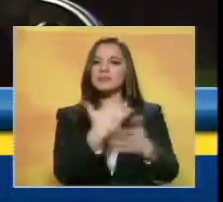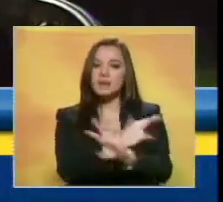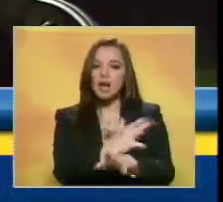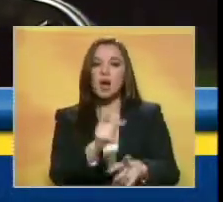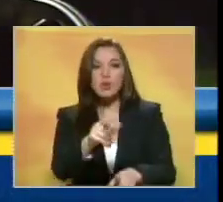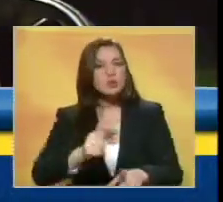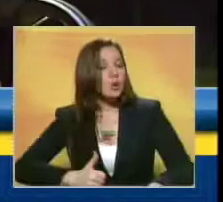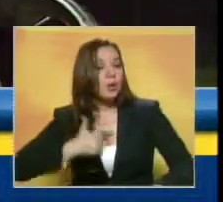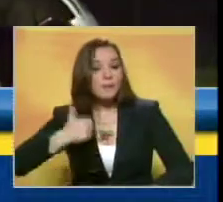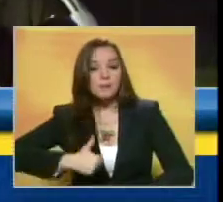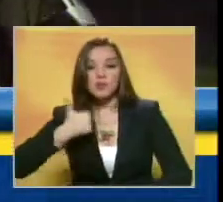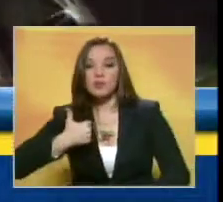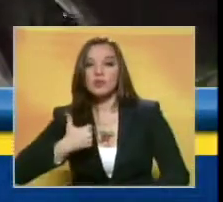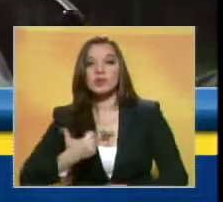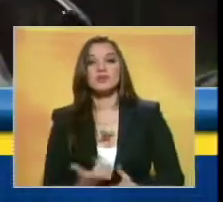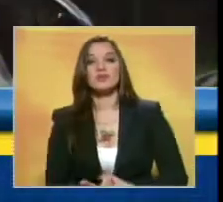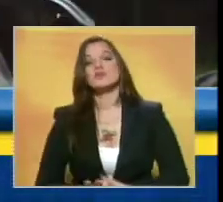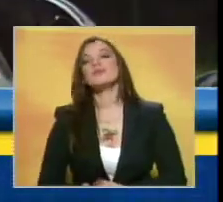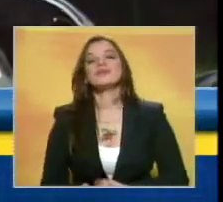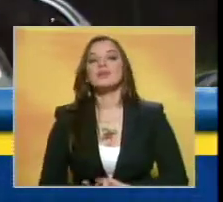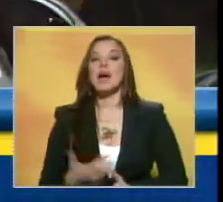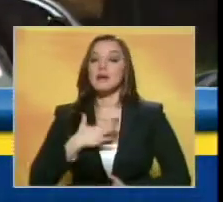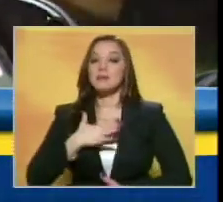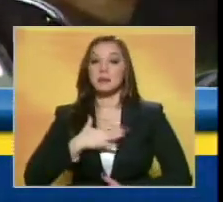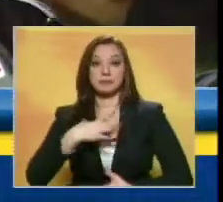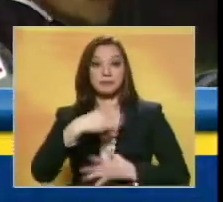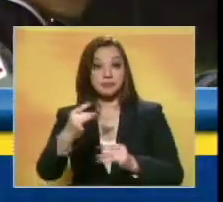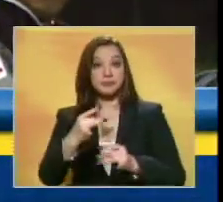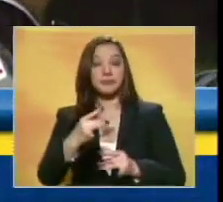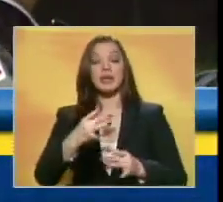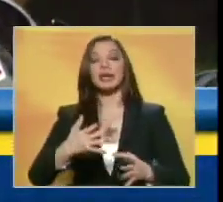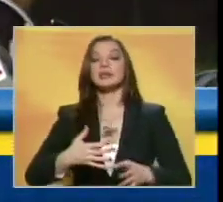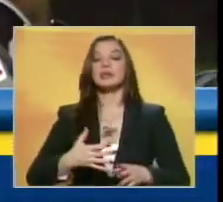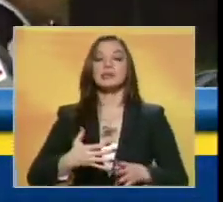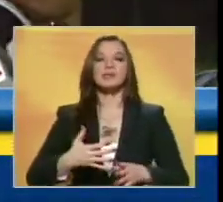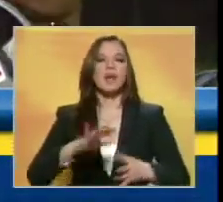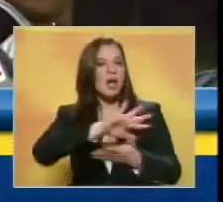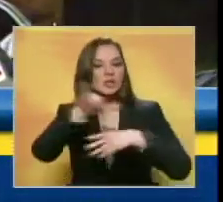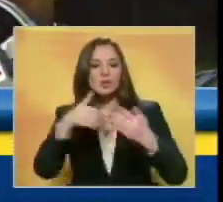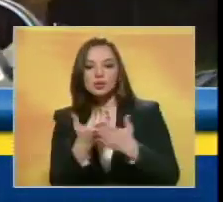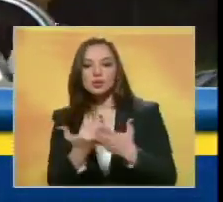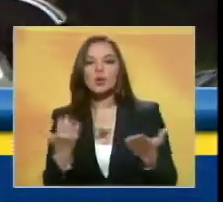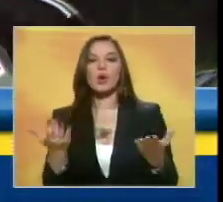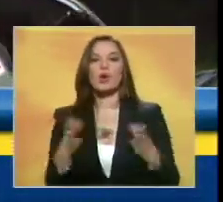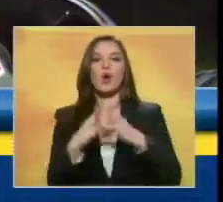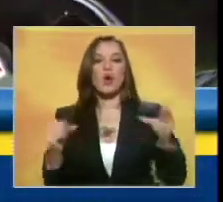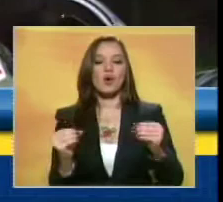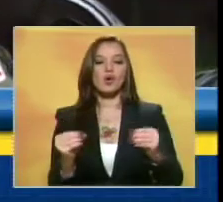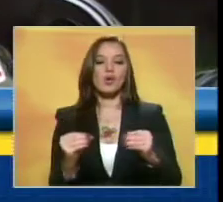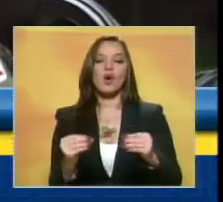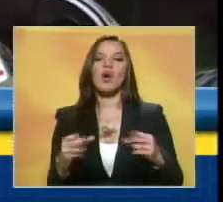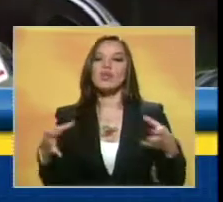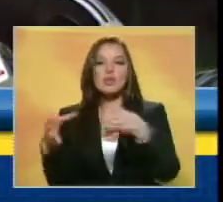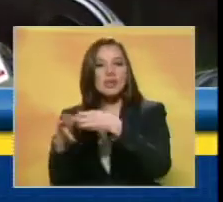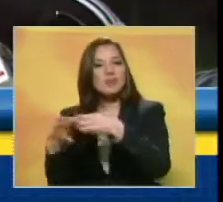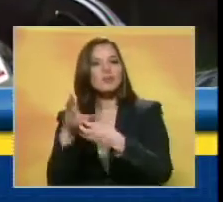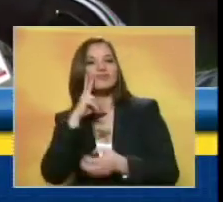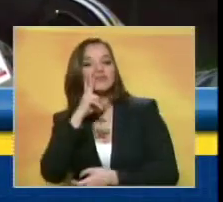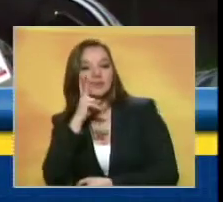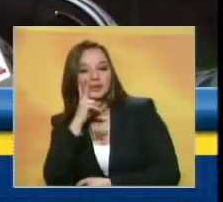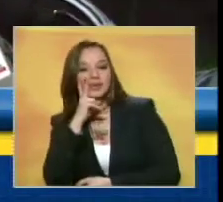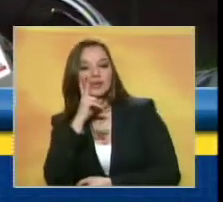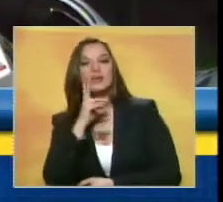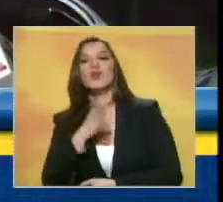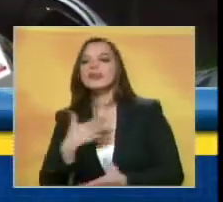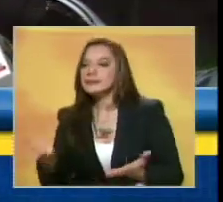mayor provecho a todas estas situaciones. A mí me interesa más saber todo sobre nuestra selección y tratar